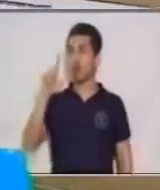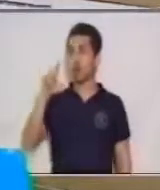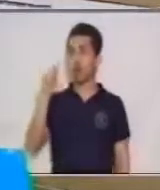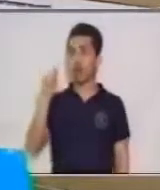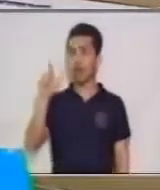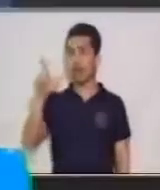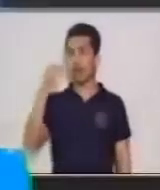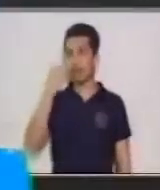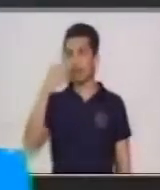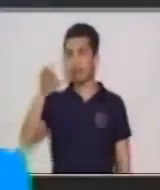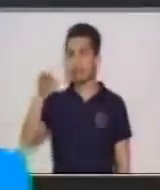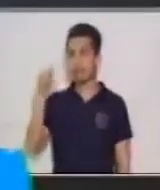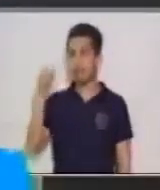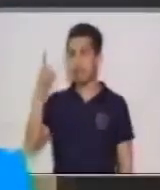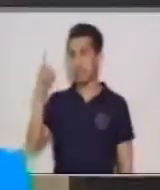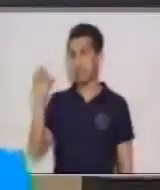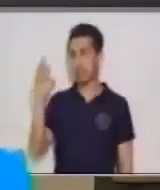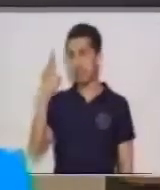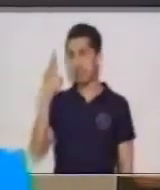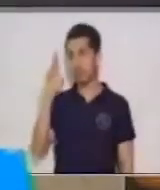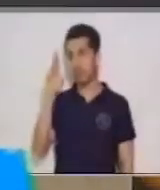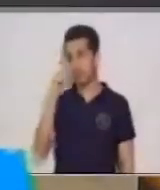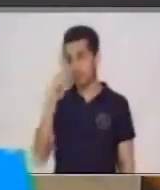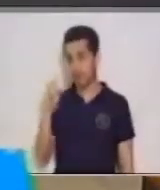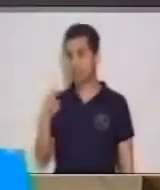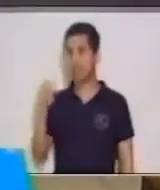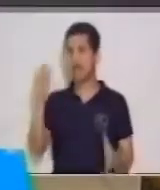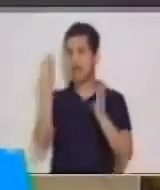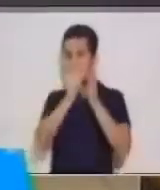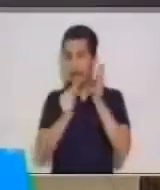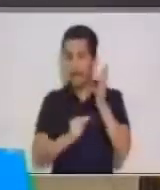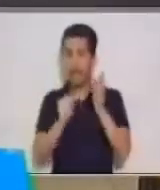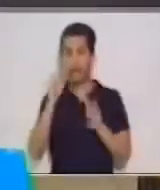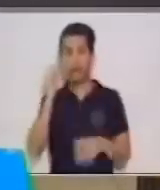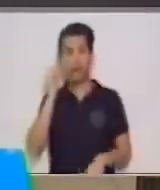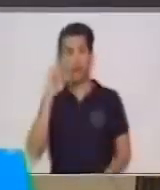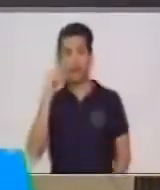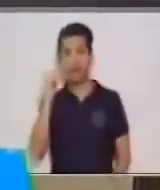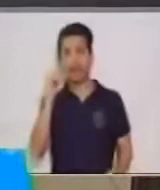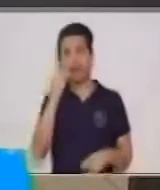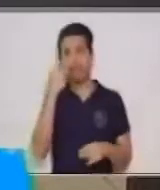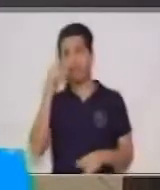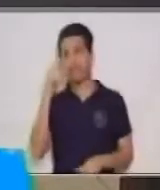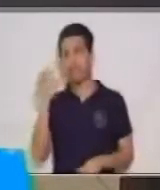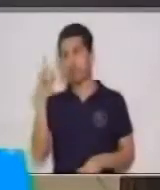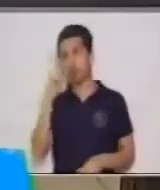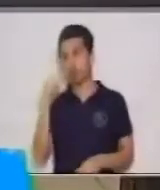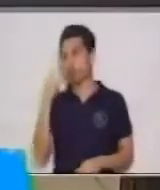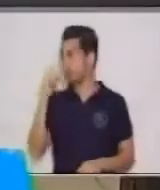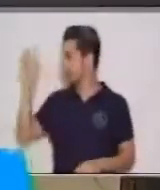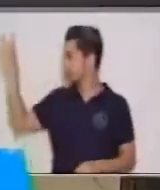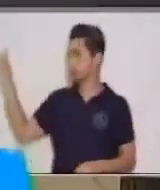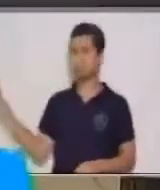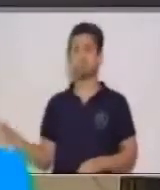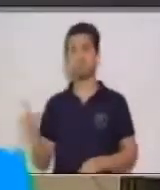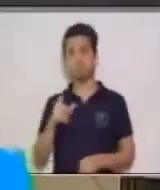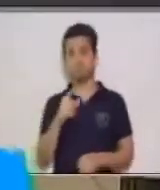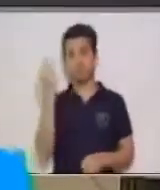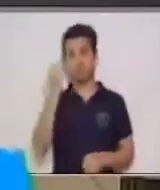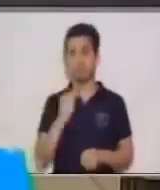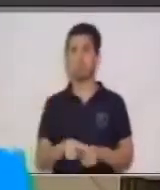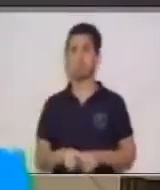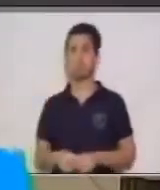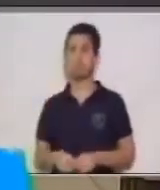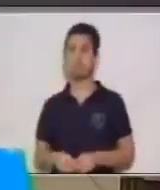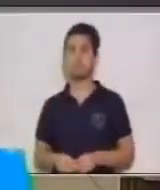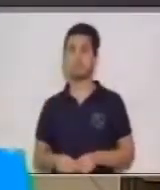ejemplos. Los organizadores gráficos que se utilizan para trabajar causa y efecto son los que observas en estas imágenes.